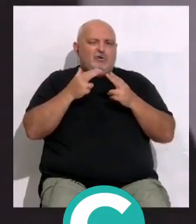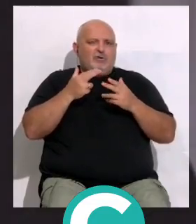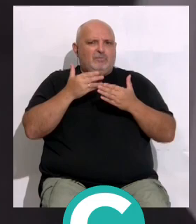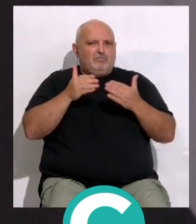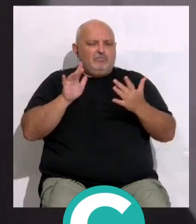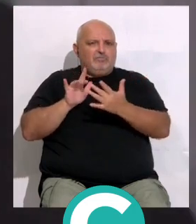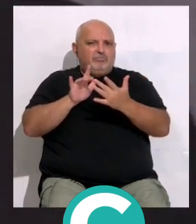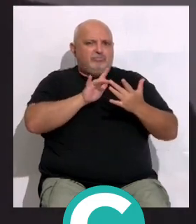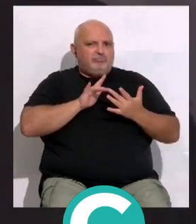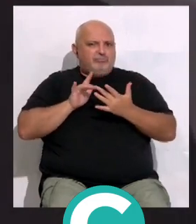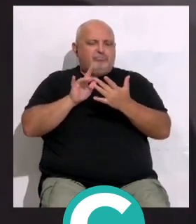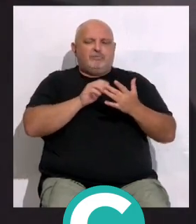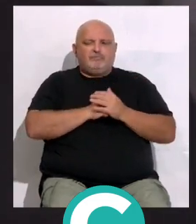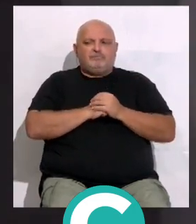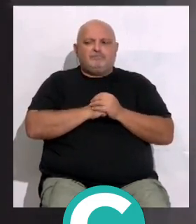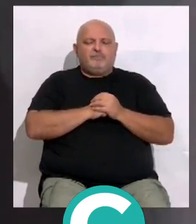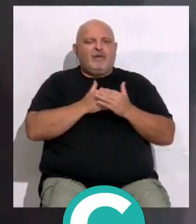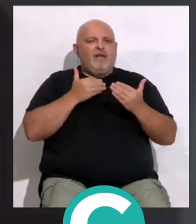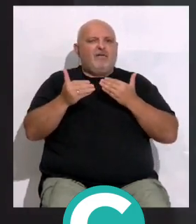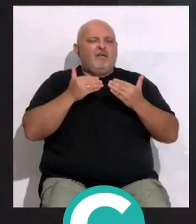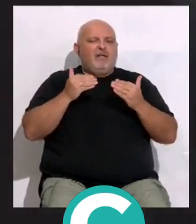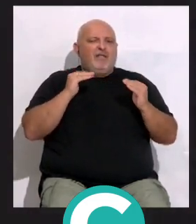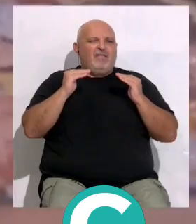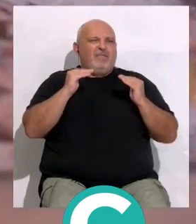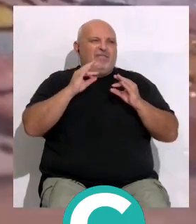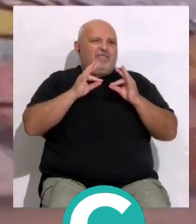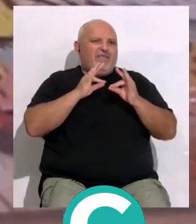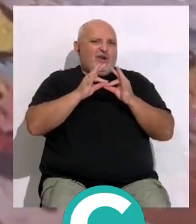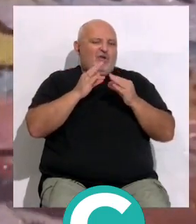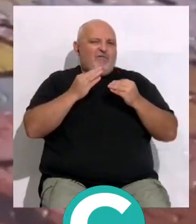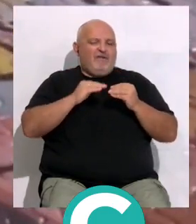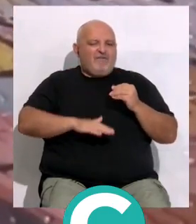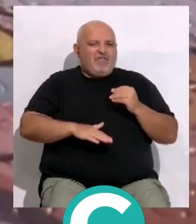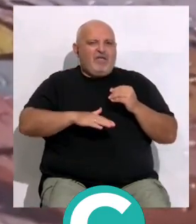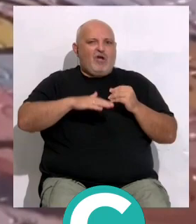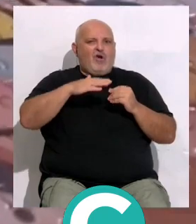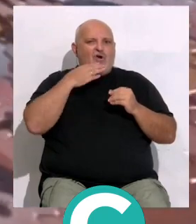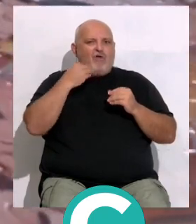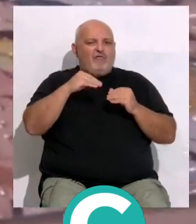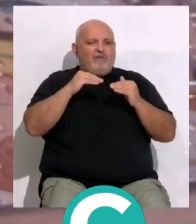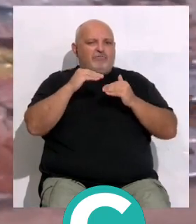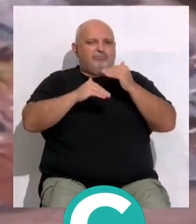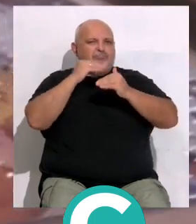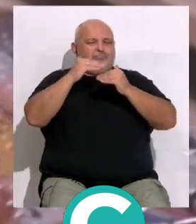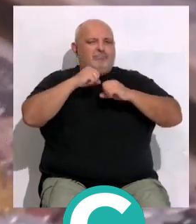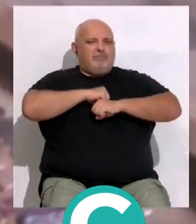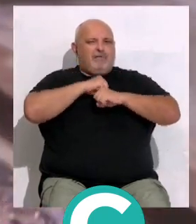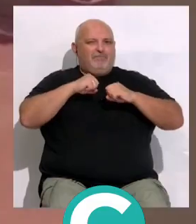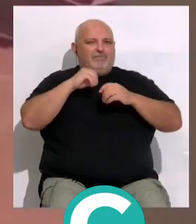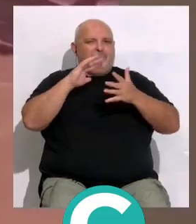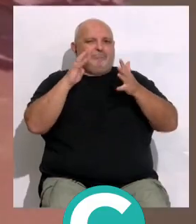socializador y preventivo. Se habla sobre los ciclos vitales, la infancia, la adolescencia,